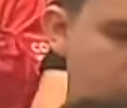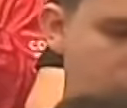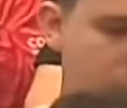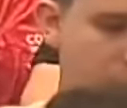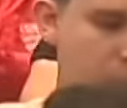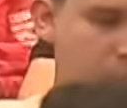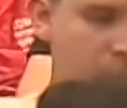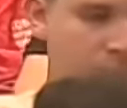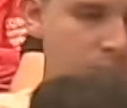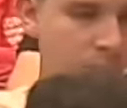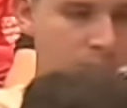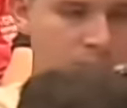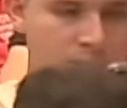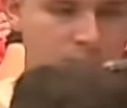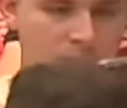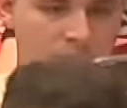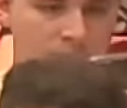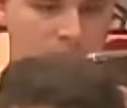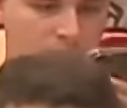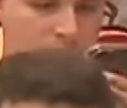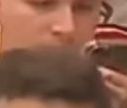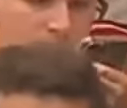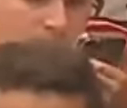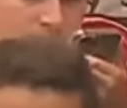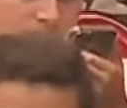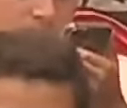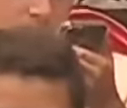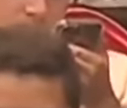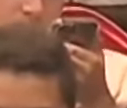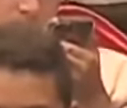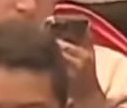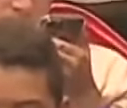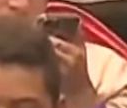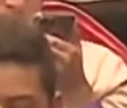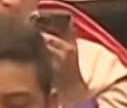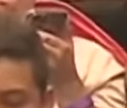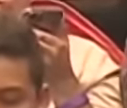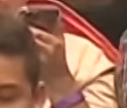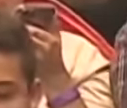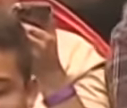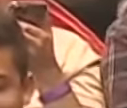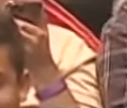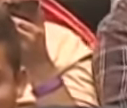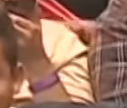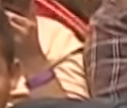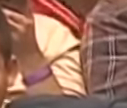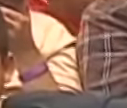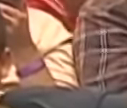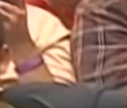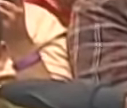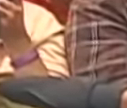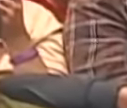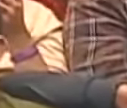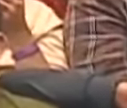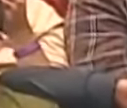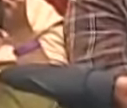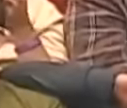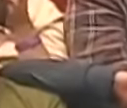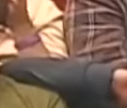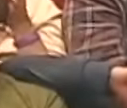No es lo mismo, por Dios. Favor. ¿Eh?